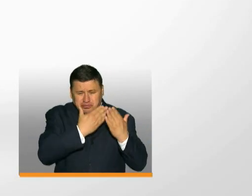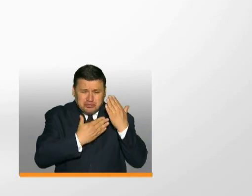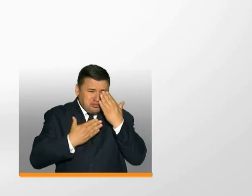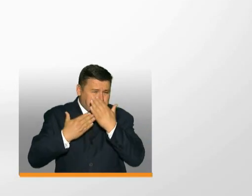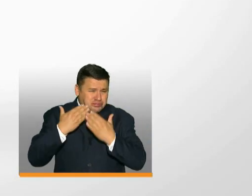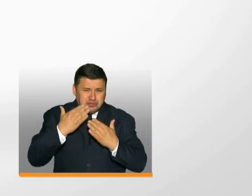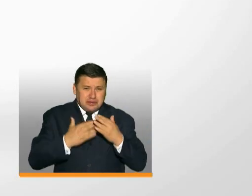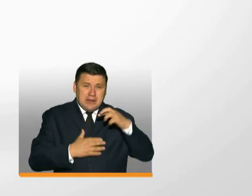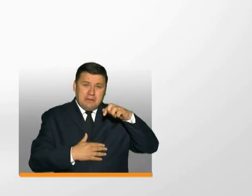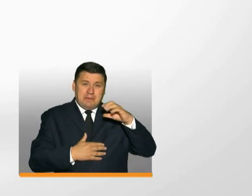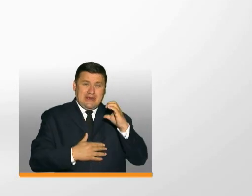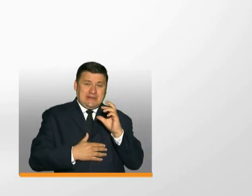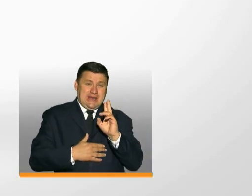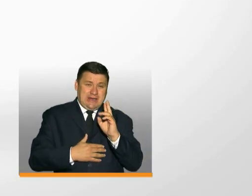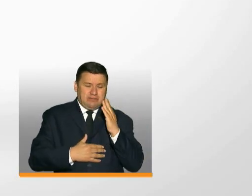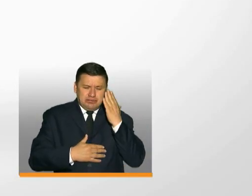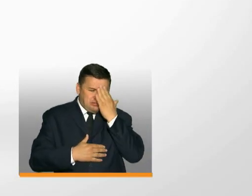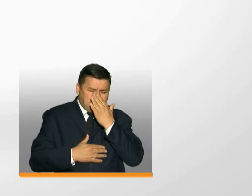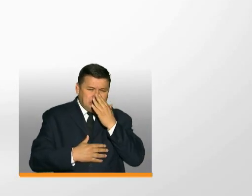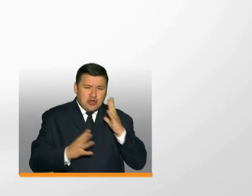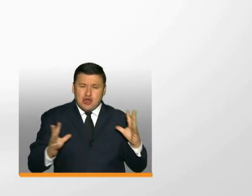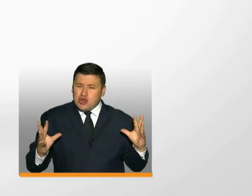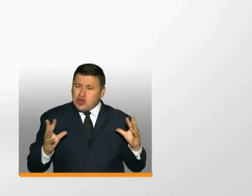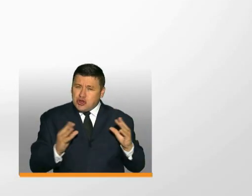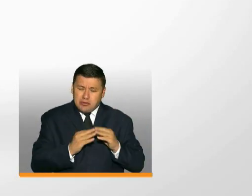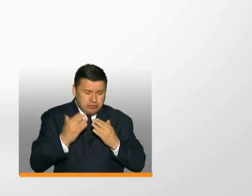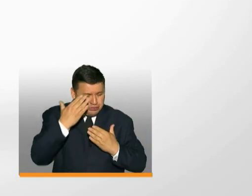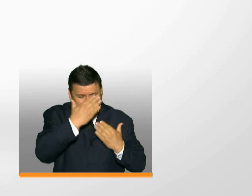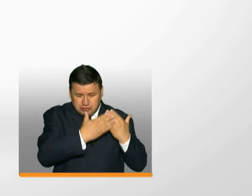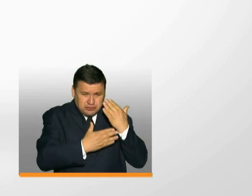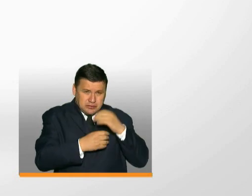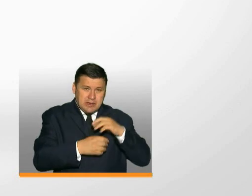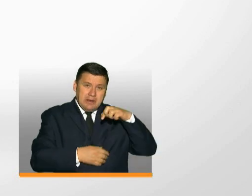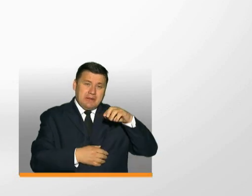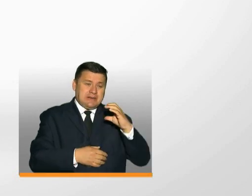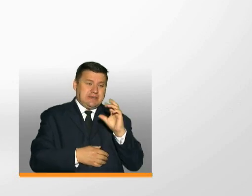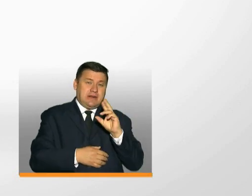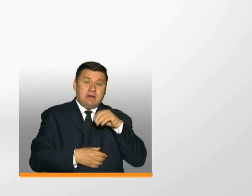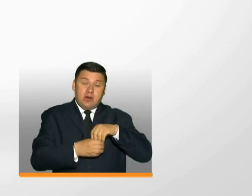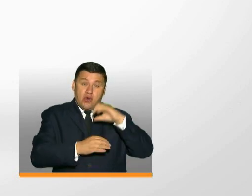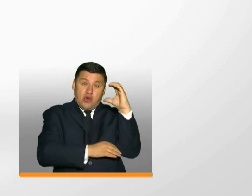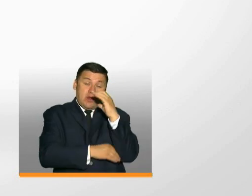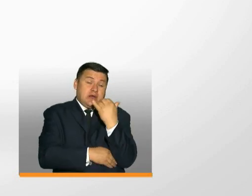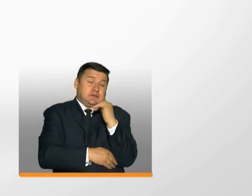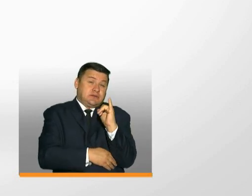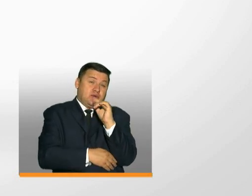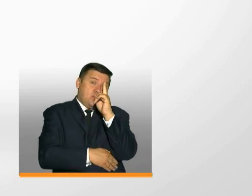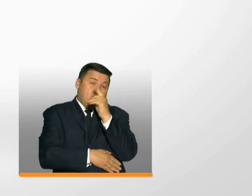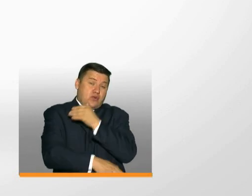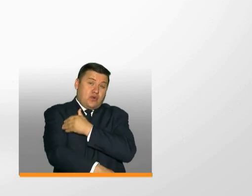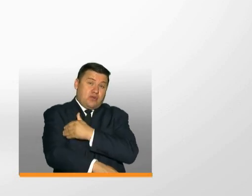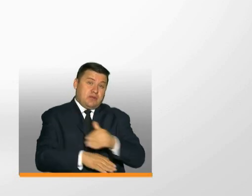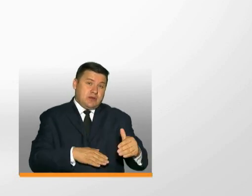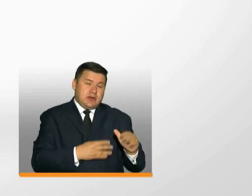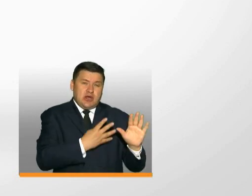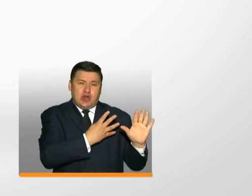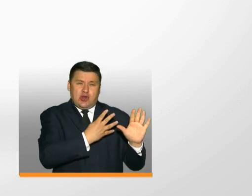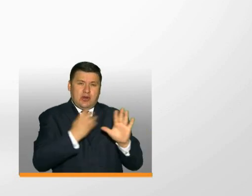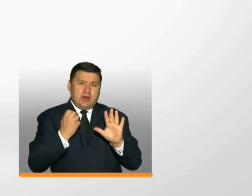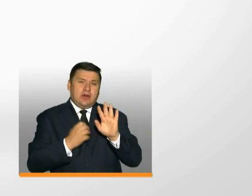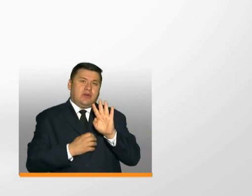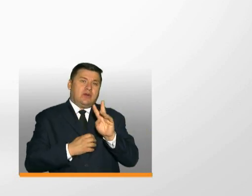realizadas, pruebas PCR, en total de pruebas realizadas PCR, Colombia ya llega a